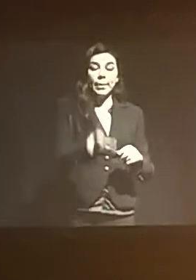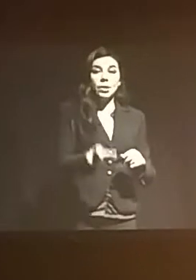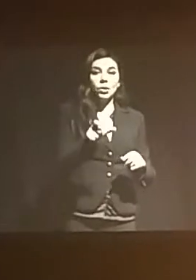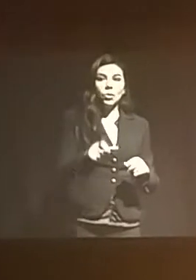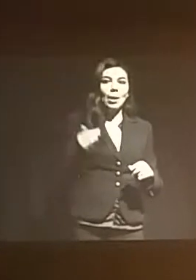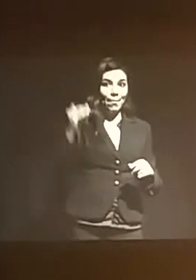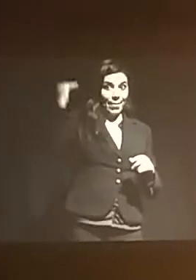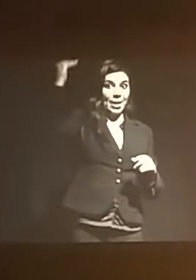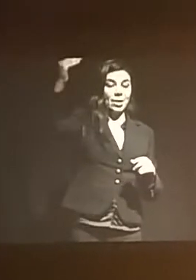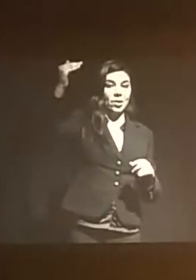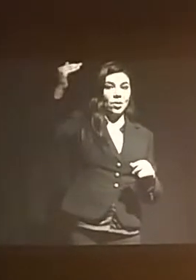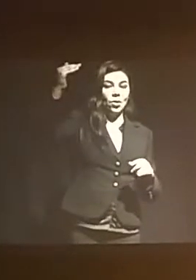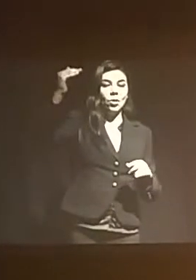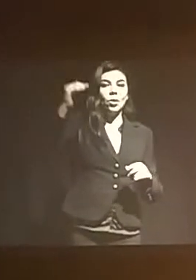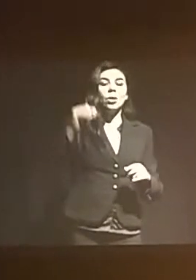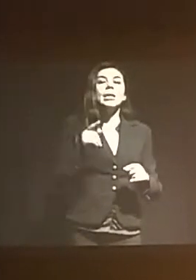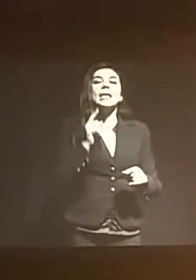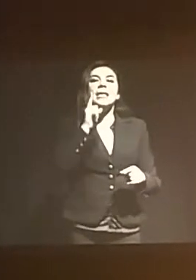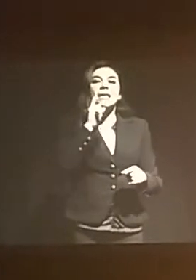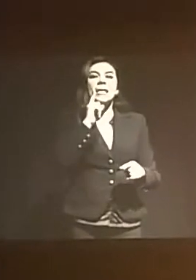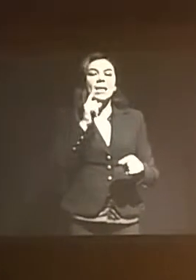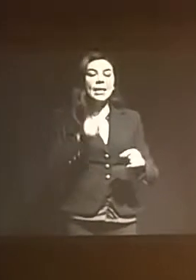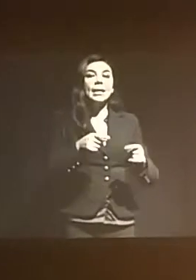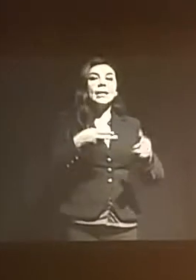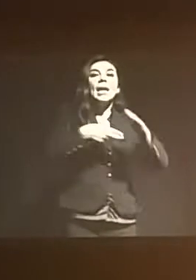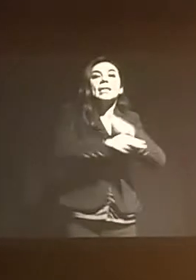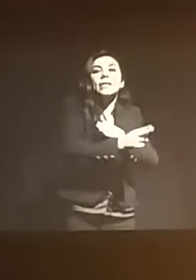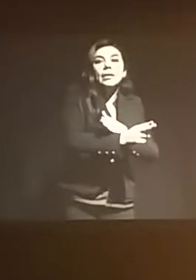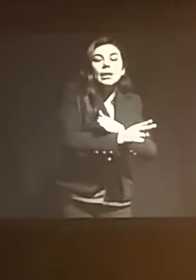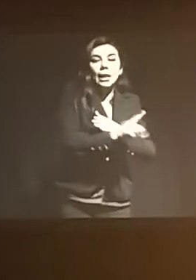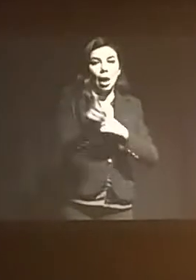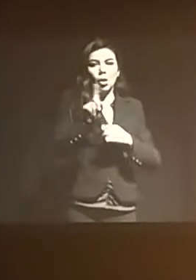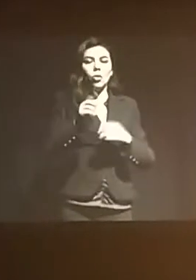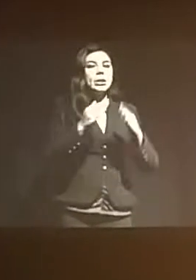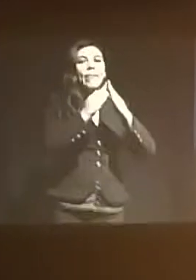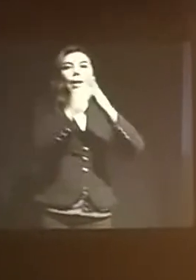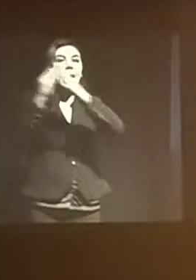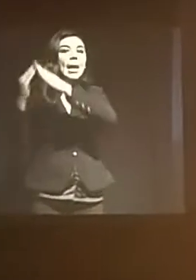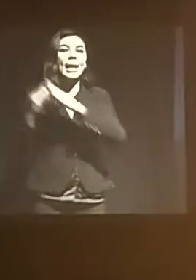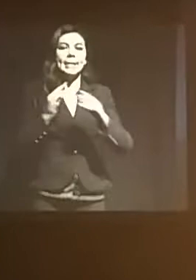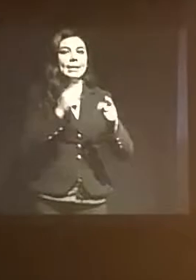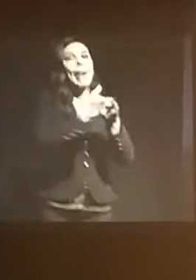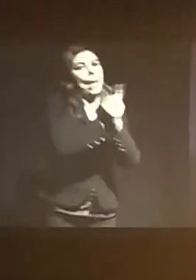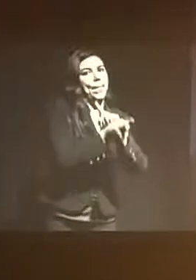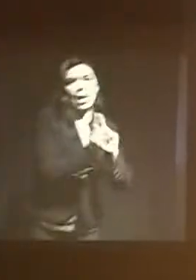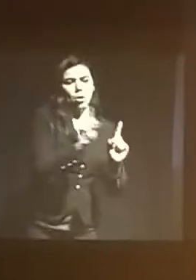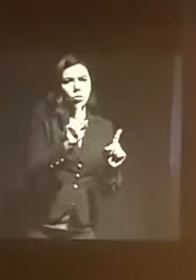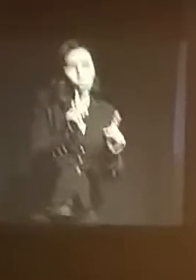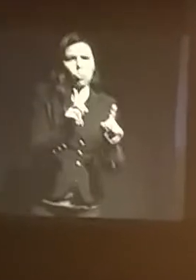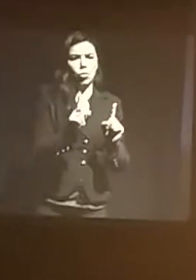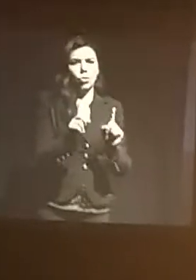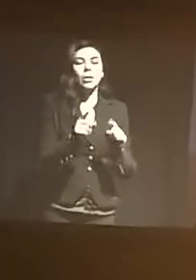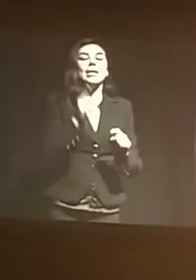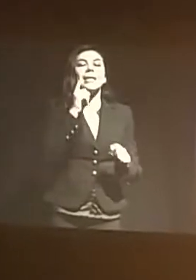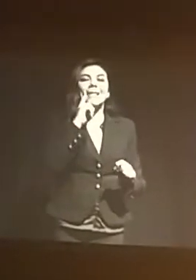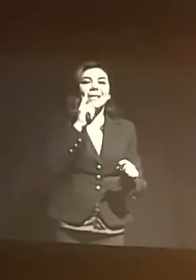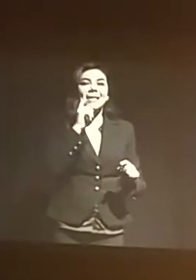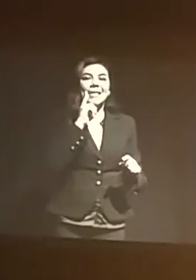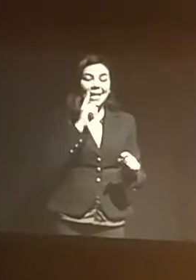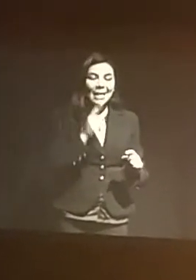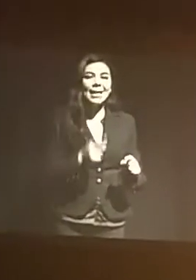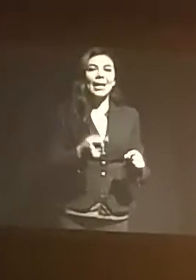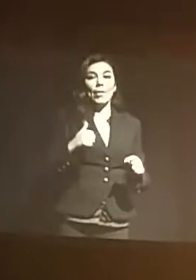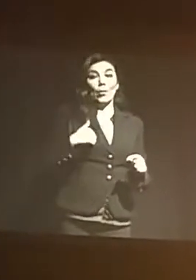cambiar de casa, a cambiar su historia, a perder su historia. Solamente porque no nos hemos dado el tiempo, no ha existido la